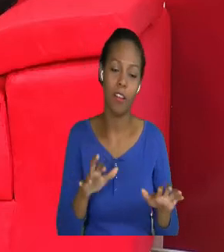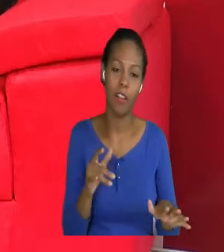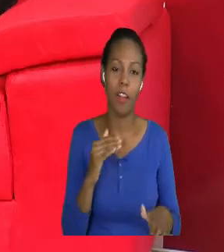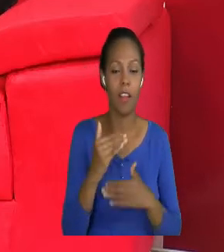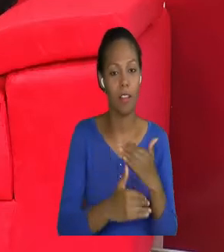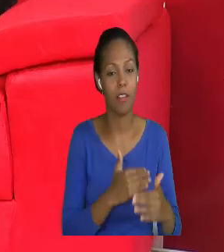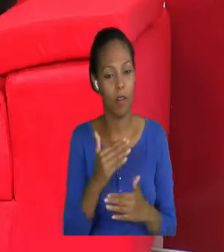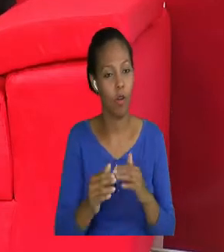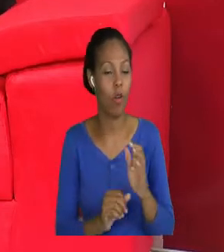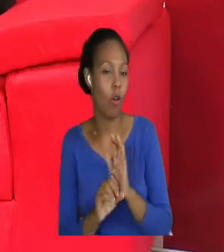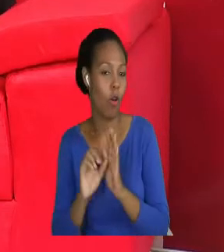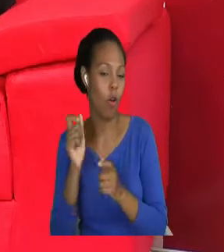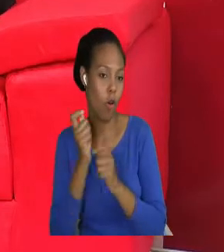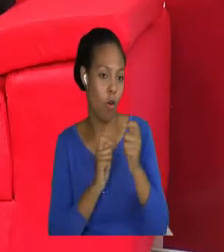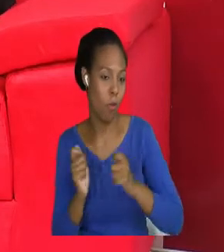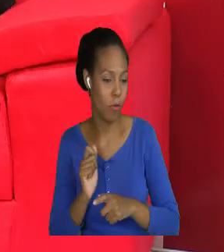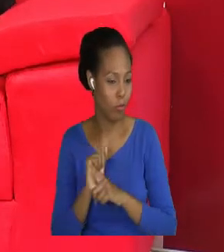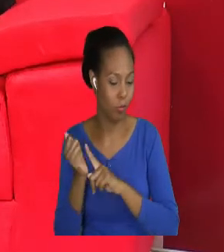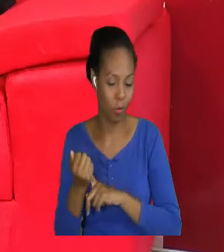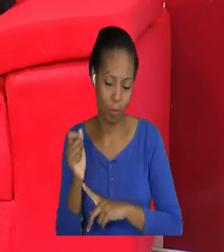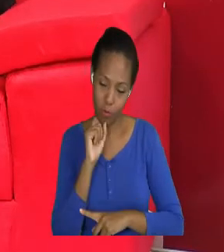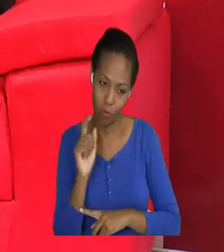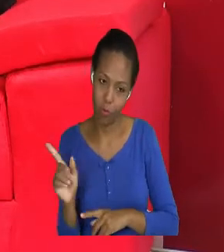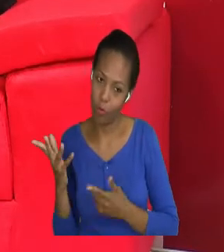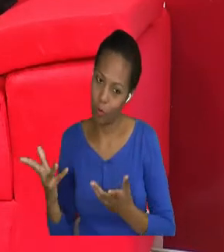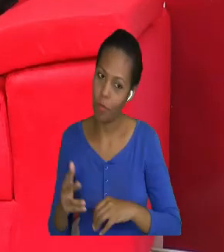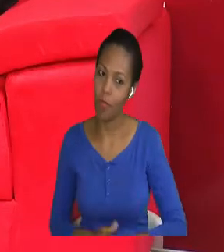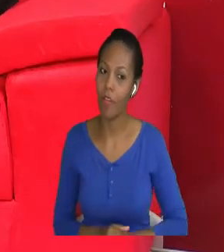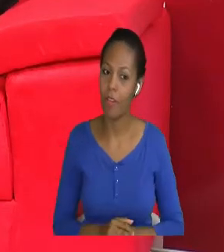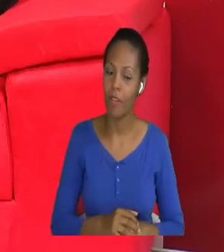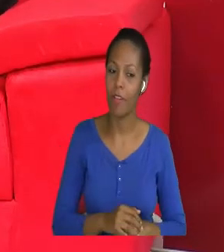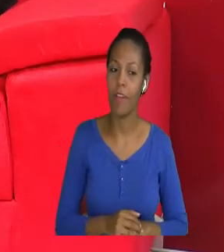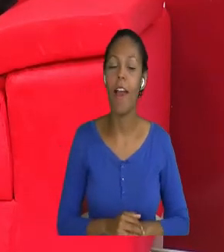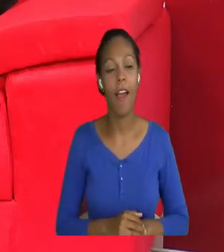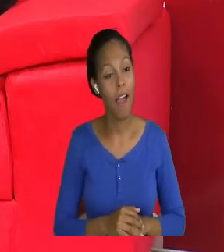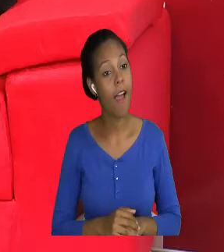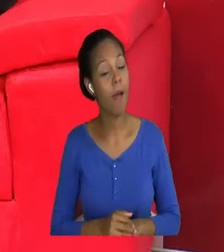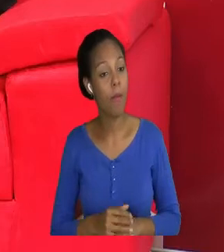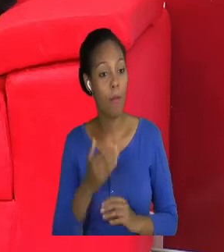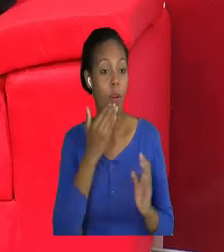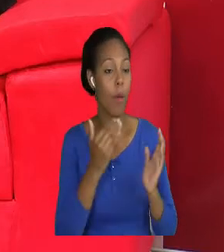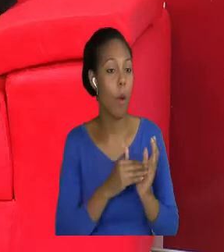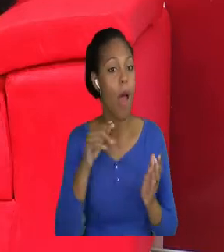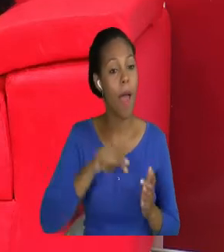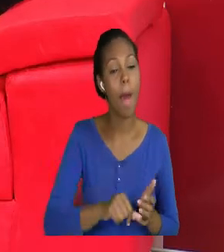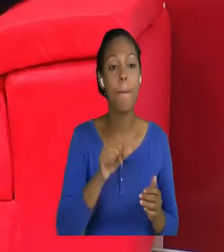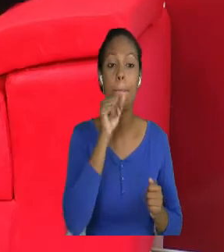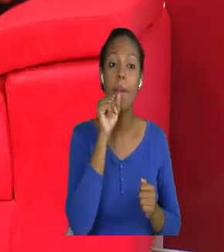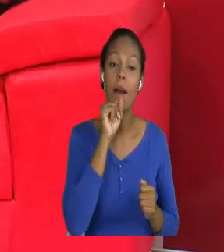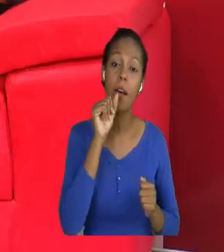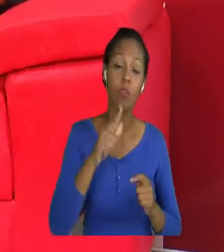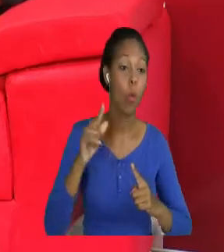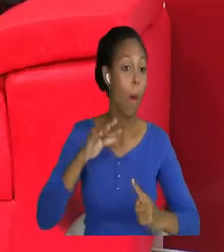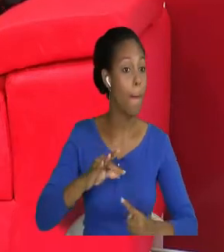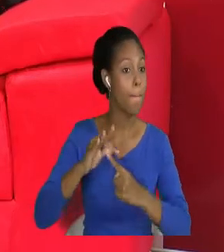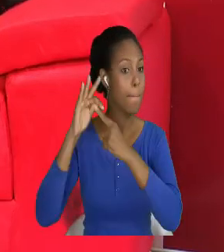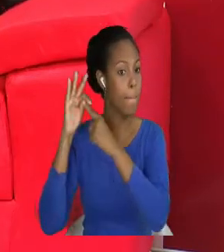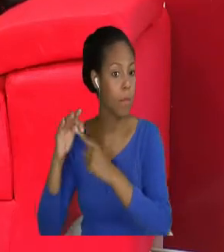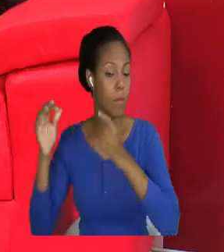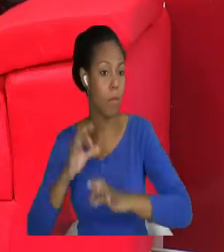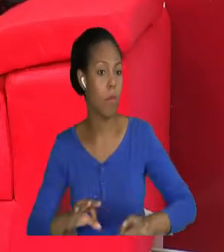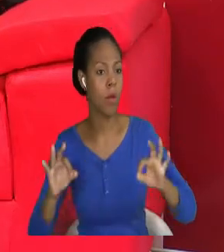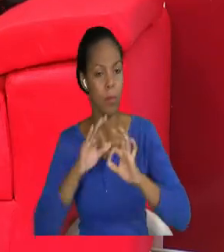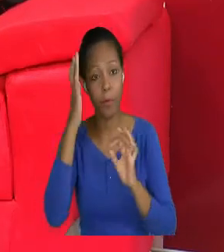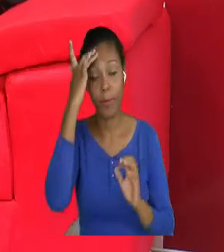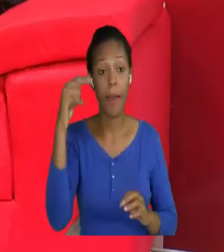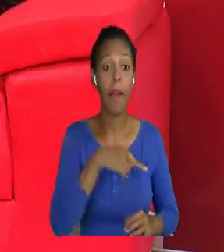oficina visiona a Barranca Bermeja y obviamente es una de las oficinas más importantes porque aquí está todo el sector